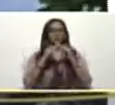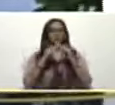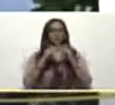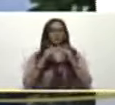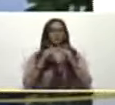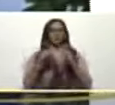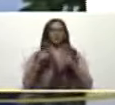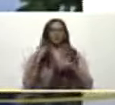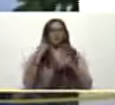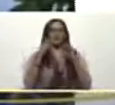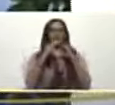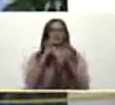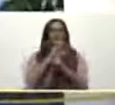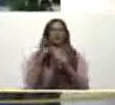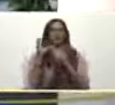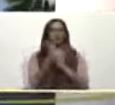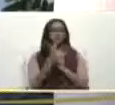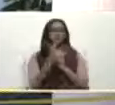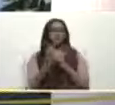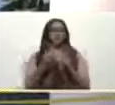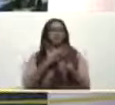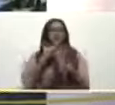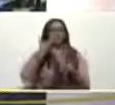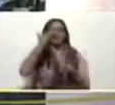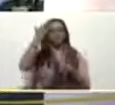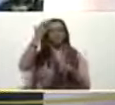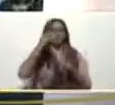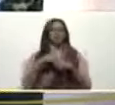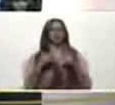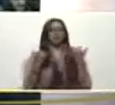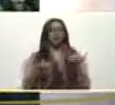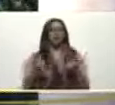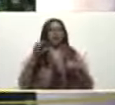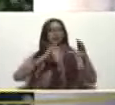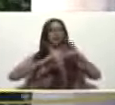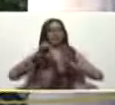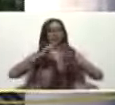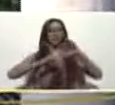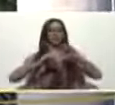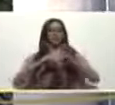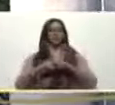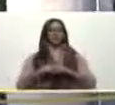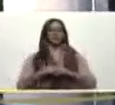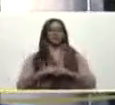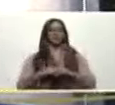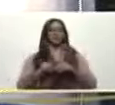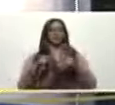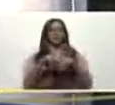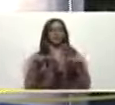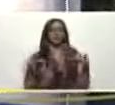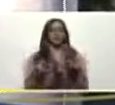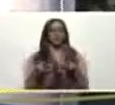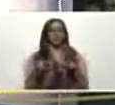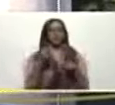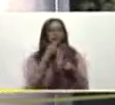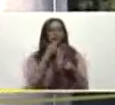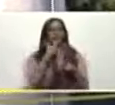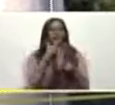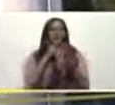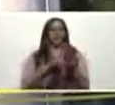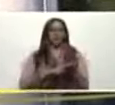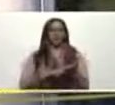casa de la cultura, de la espiritualidad y ahora de la ciencia. En un lugar tan bonito,